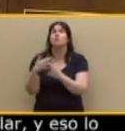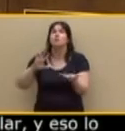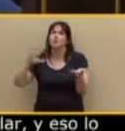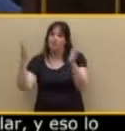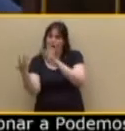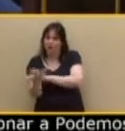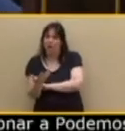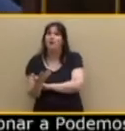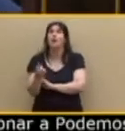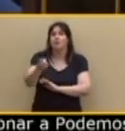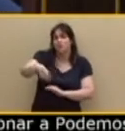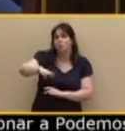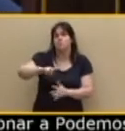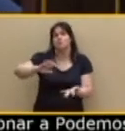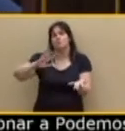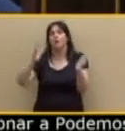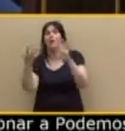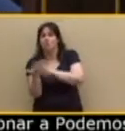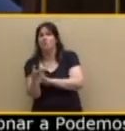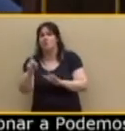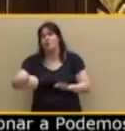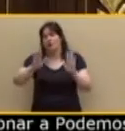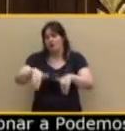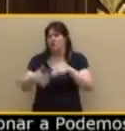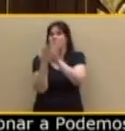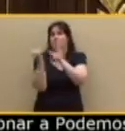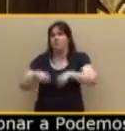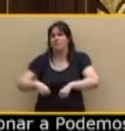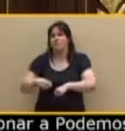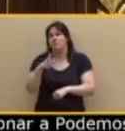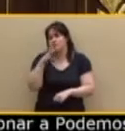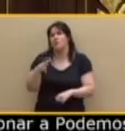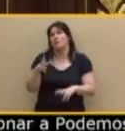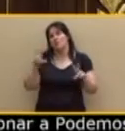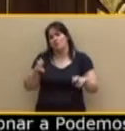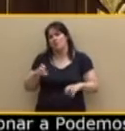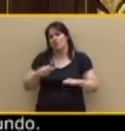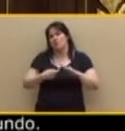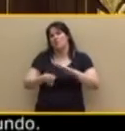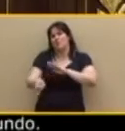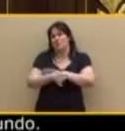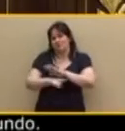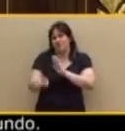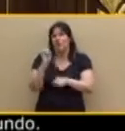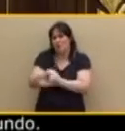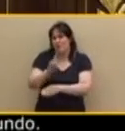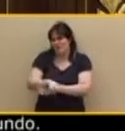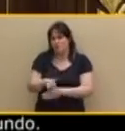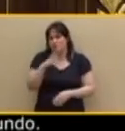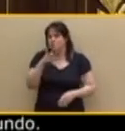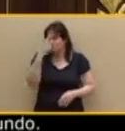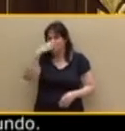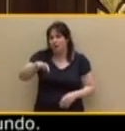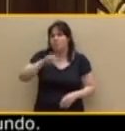referéndum yo creo que en ese sentido puede condicionar que la pregunta que hacía manuel de cara a la conformación de un gobierno alternativo